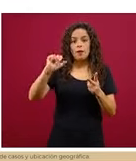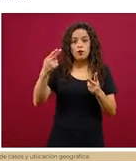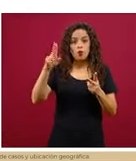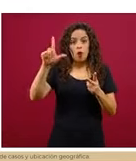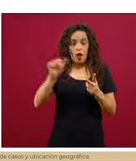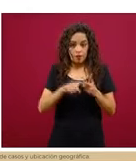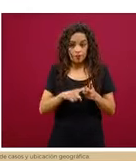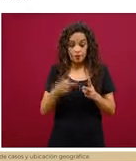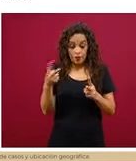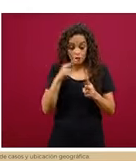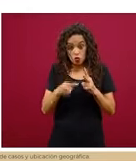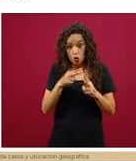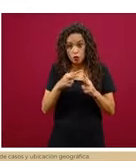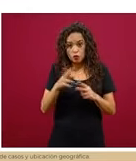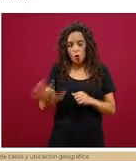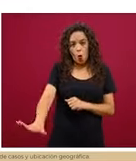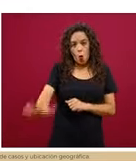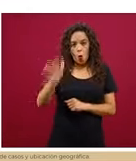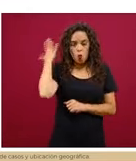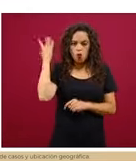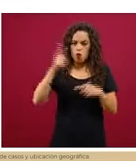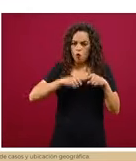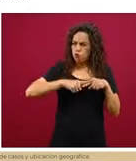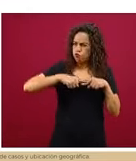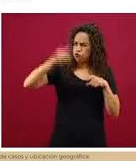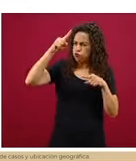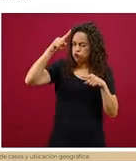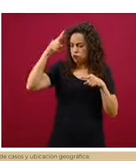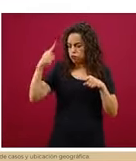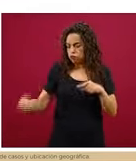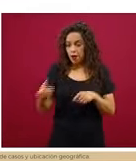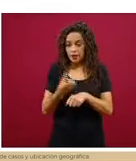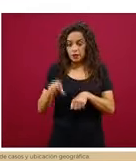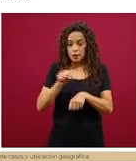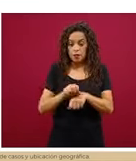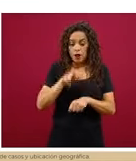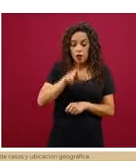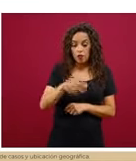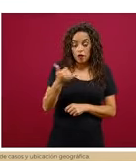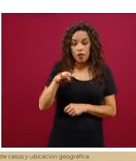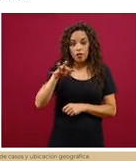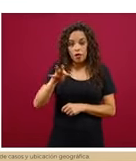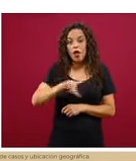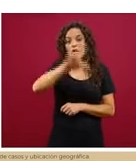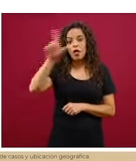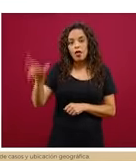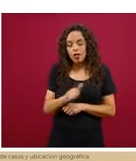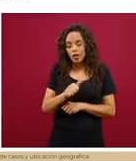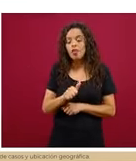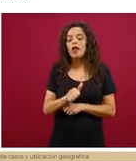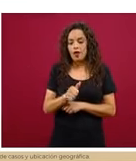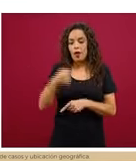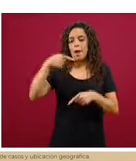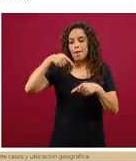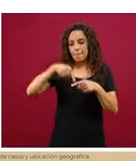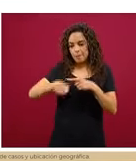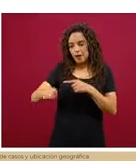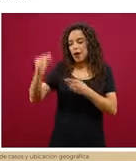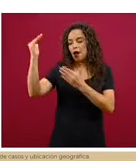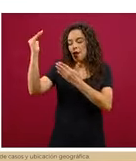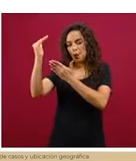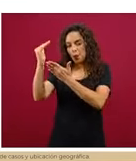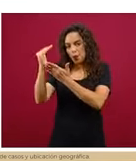incremento acelerado que se dio desde la semana 18-19, llegando a este pico en la 23, y luego inician un descenso hasta la última